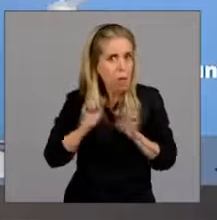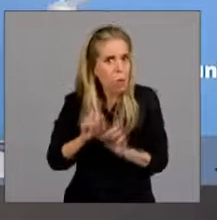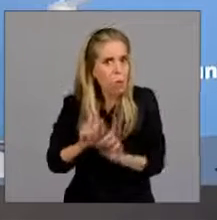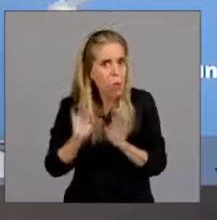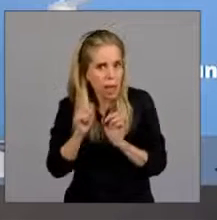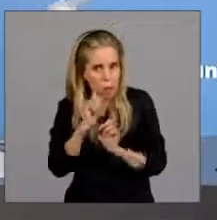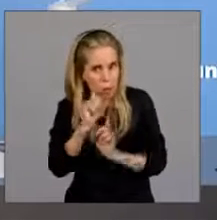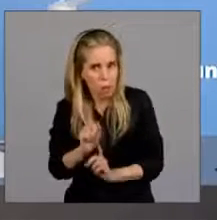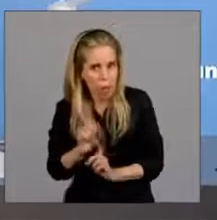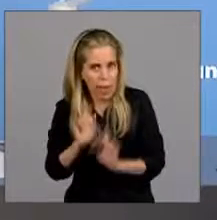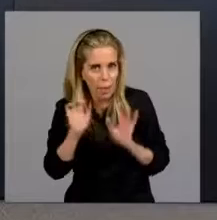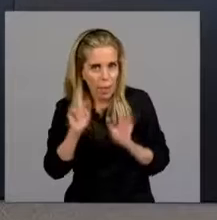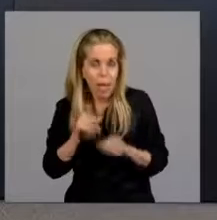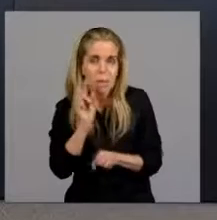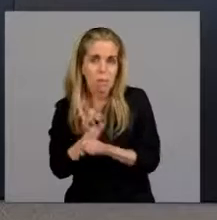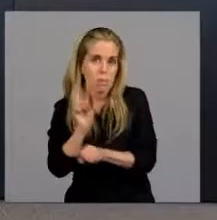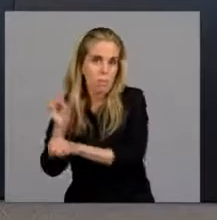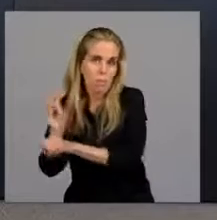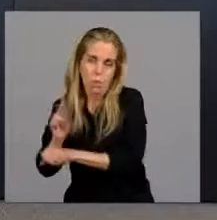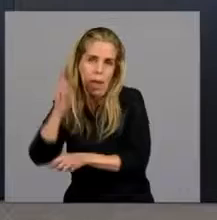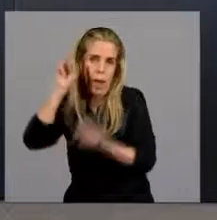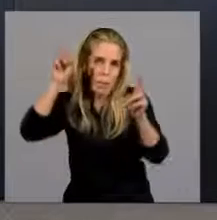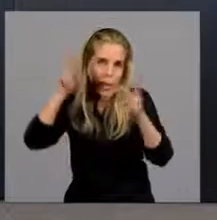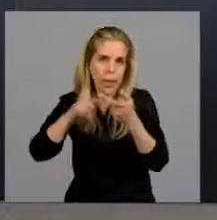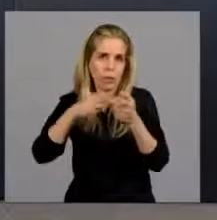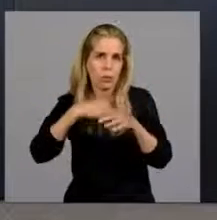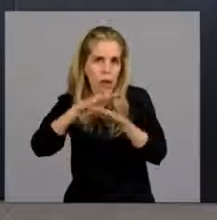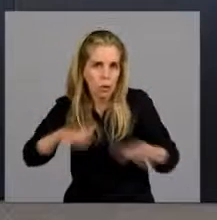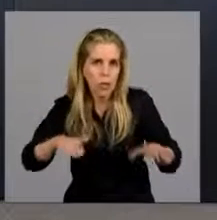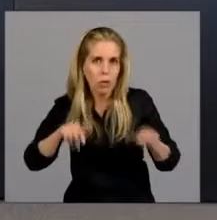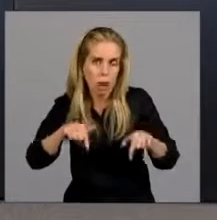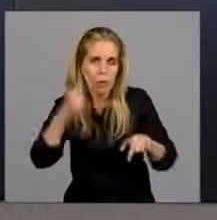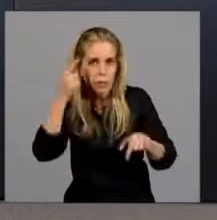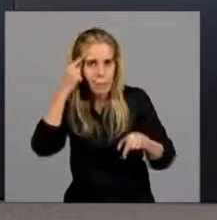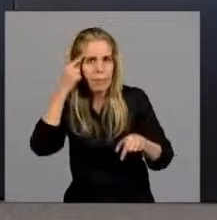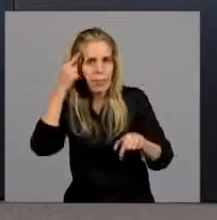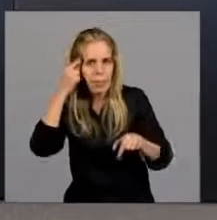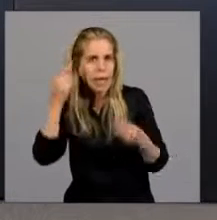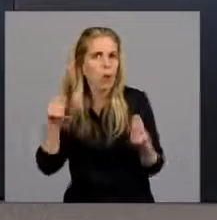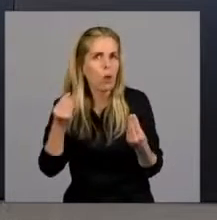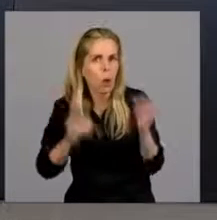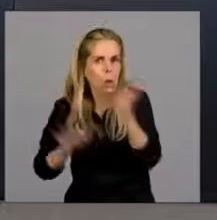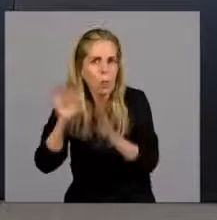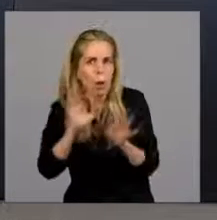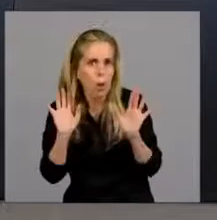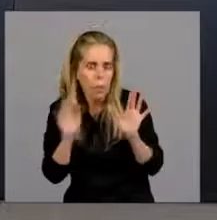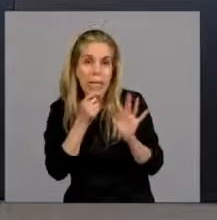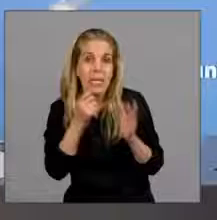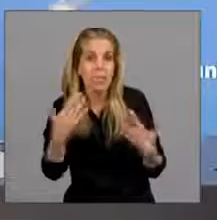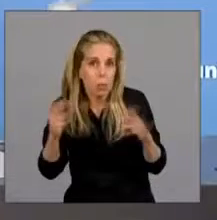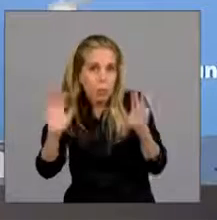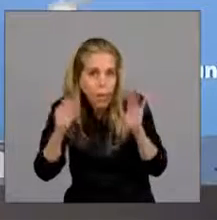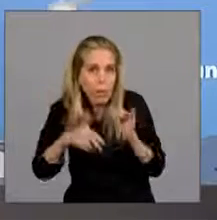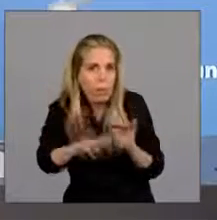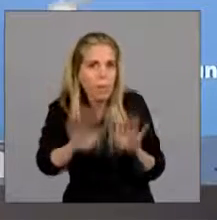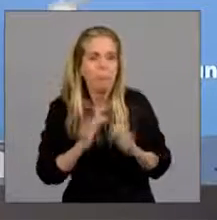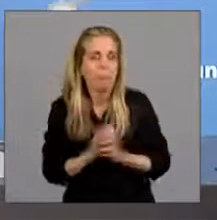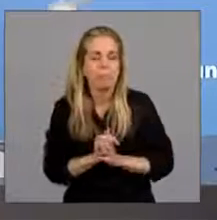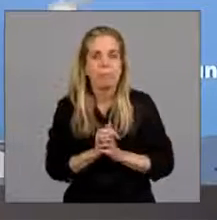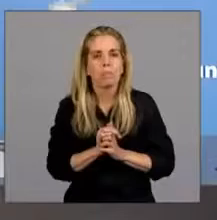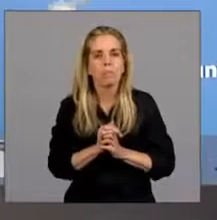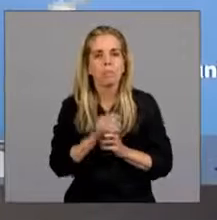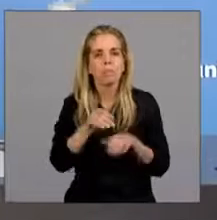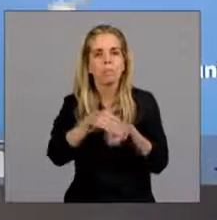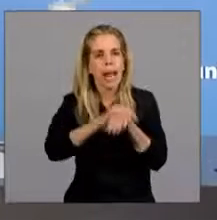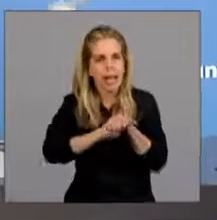cuidado, porque acá hay que cuidar a todos, ¿eh? Pero lo estamos trabajando, y de ser posible lo vamos a hacer. Dijo una cosa Horacio y